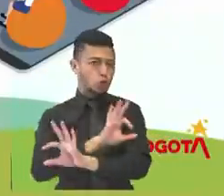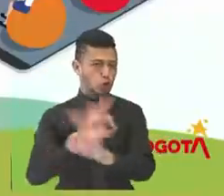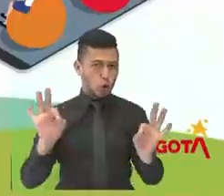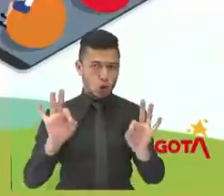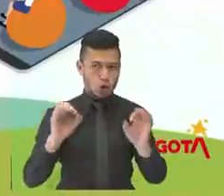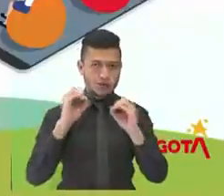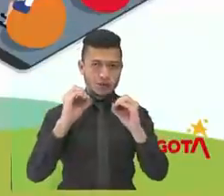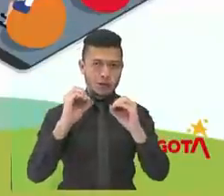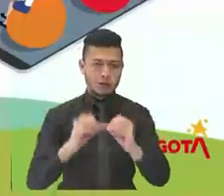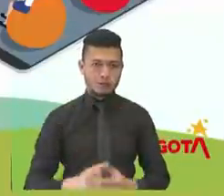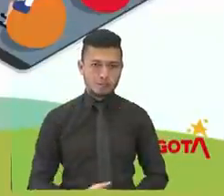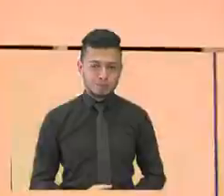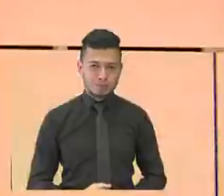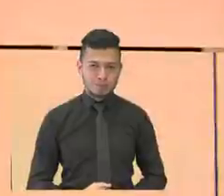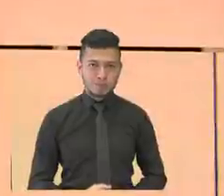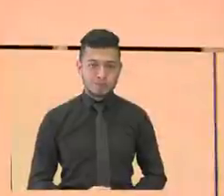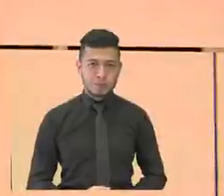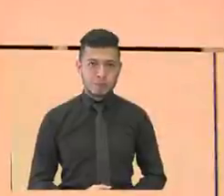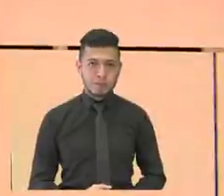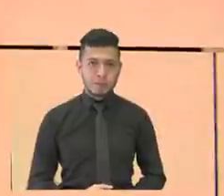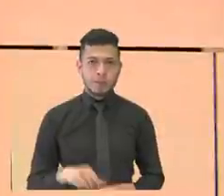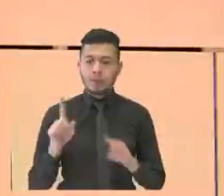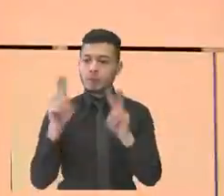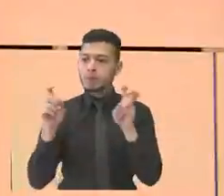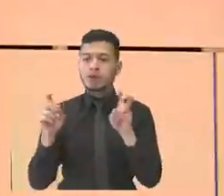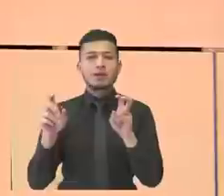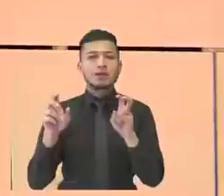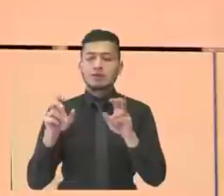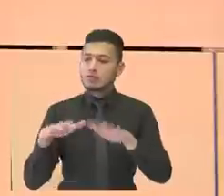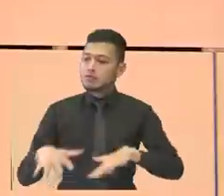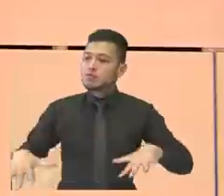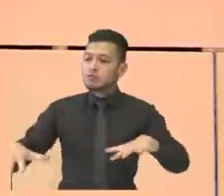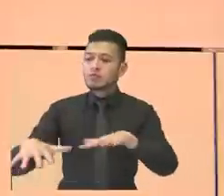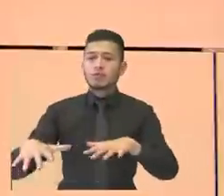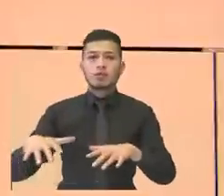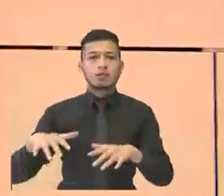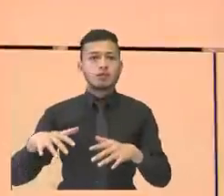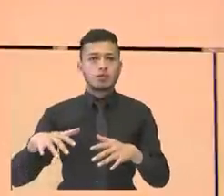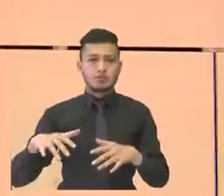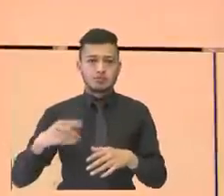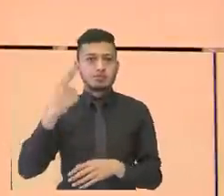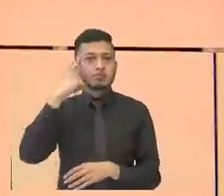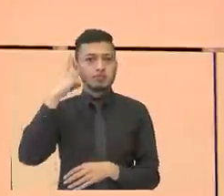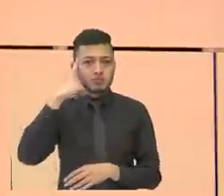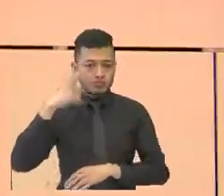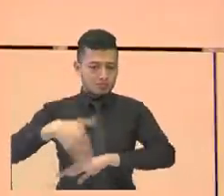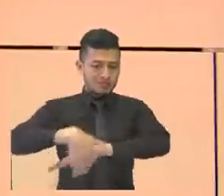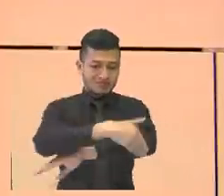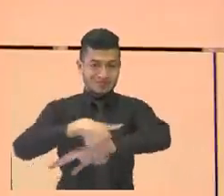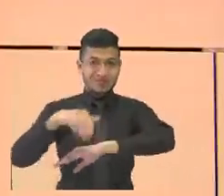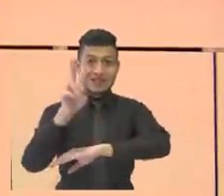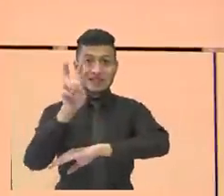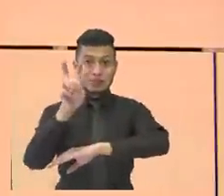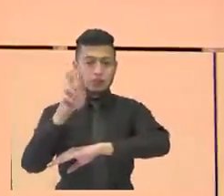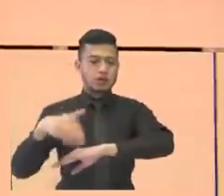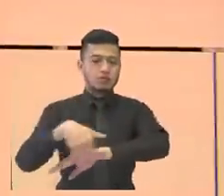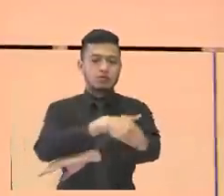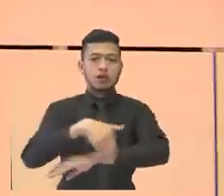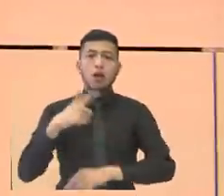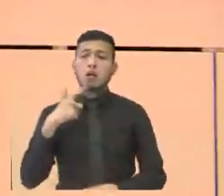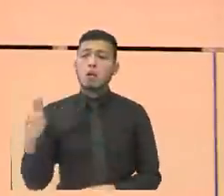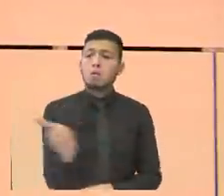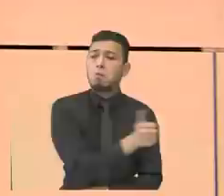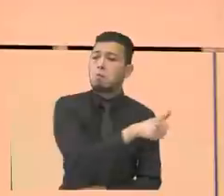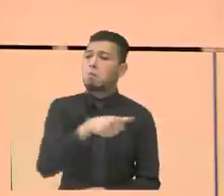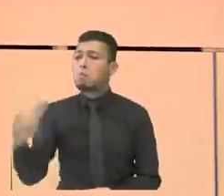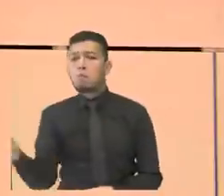de sentido de lugar, este anhelo que tenemos los bogotanos de que nuestro corredor emblemático no sea simplemente un sitio para pasar,